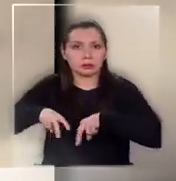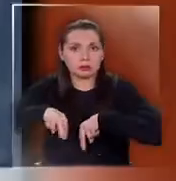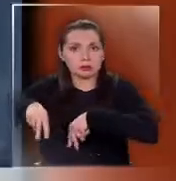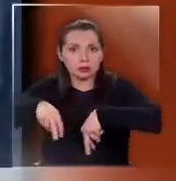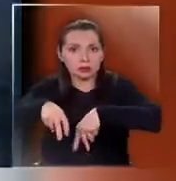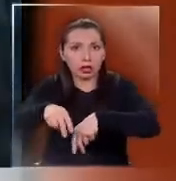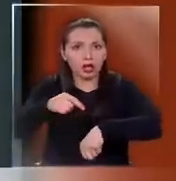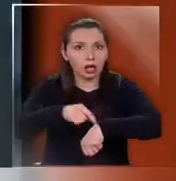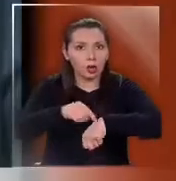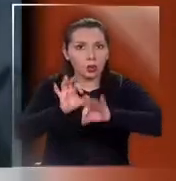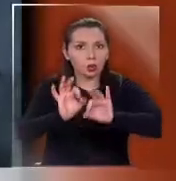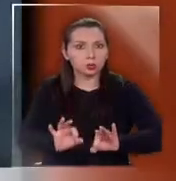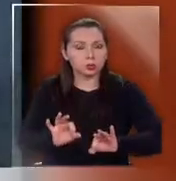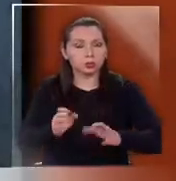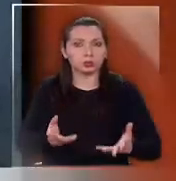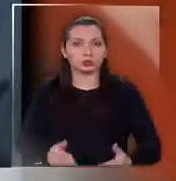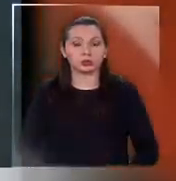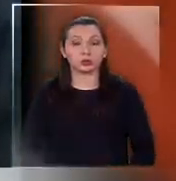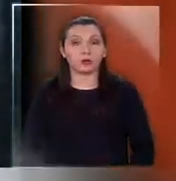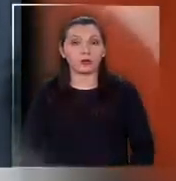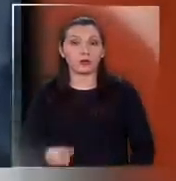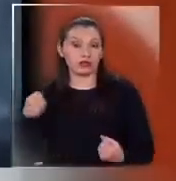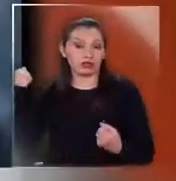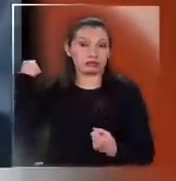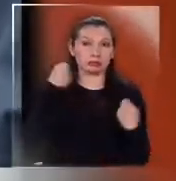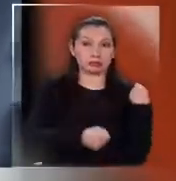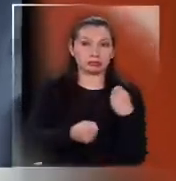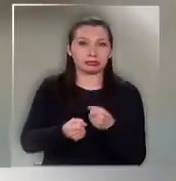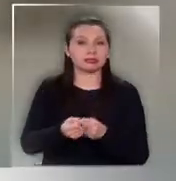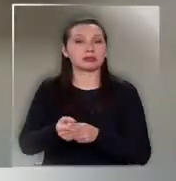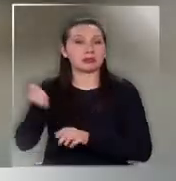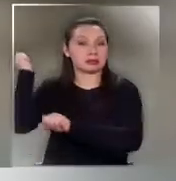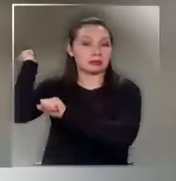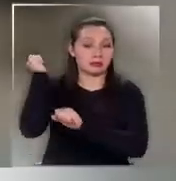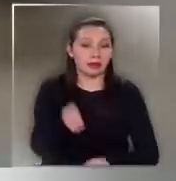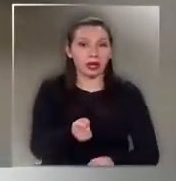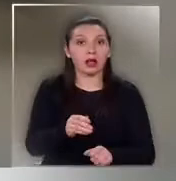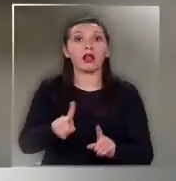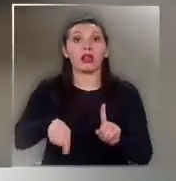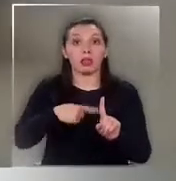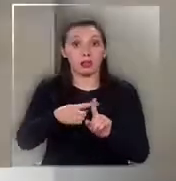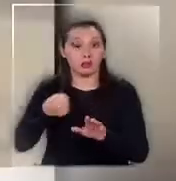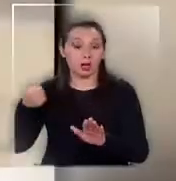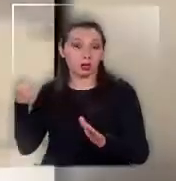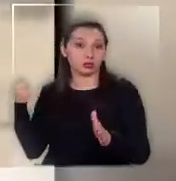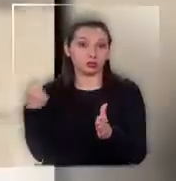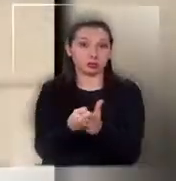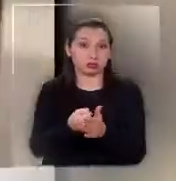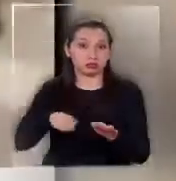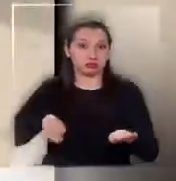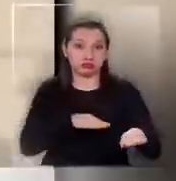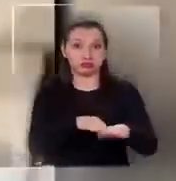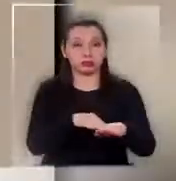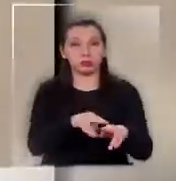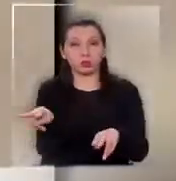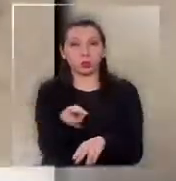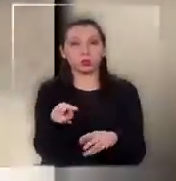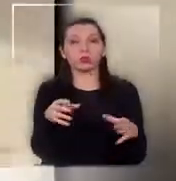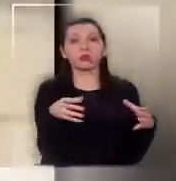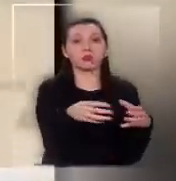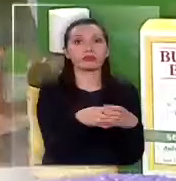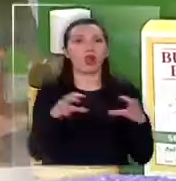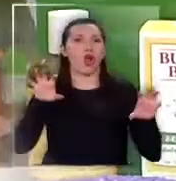a esa hora por el lugar. Con golpes, armas y hasta un atropello terminó esta lucha entre bandas rivales. Los gritos,